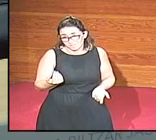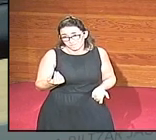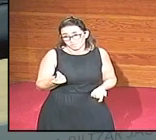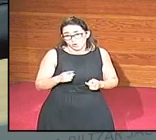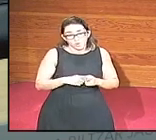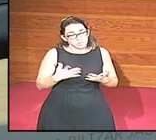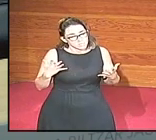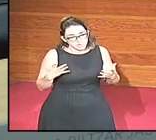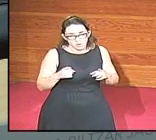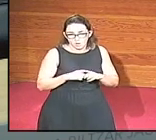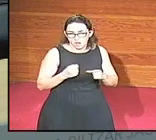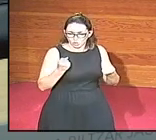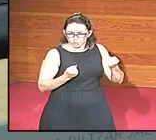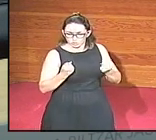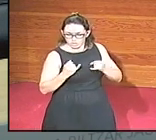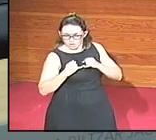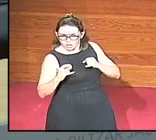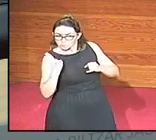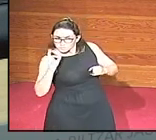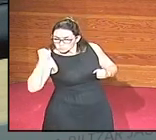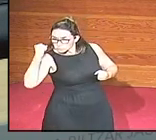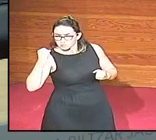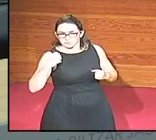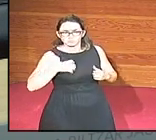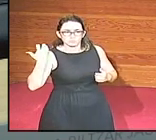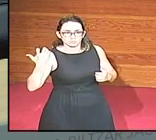el coche, que decía Defcon 2. Entonces,